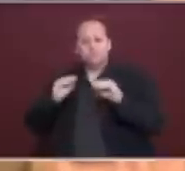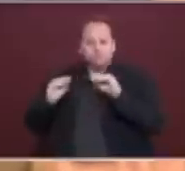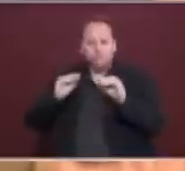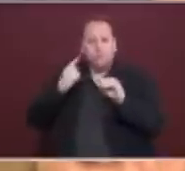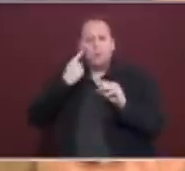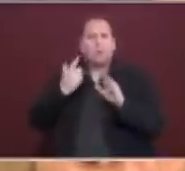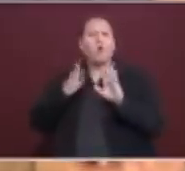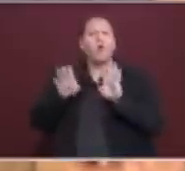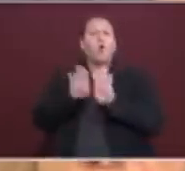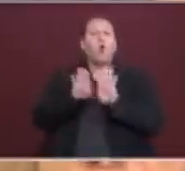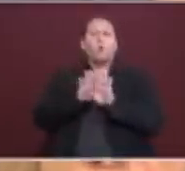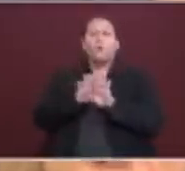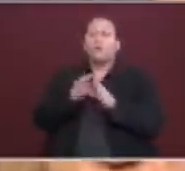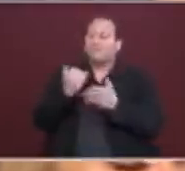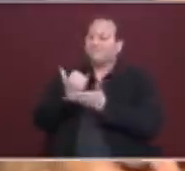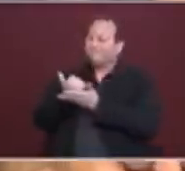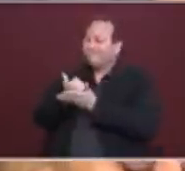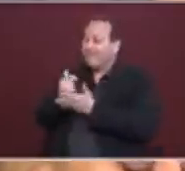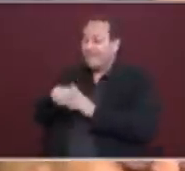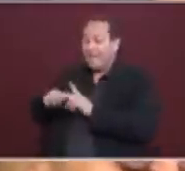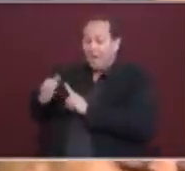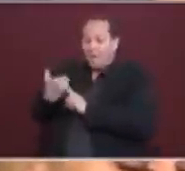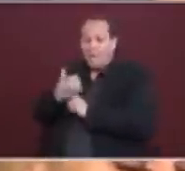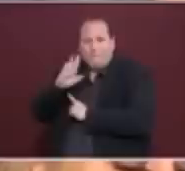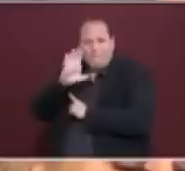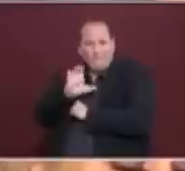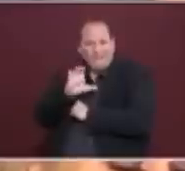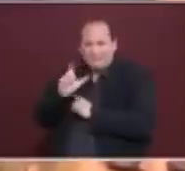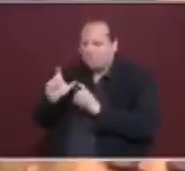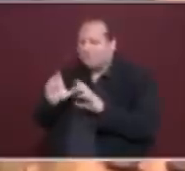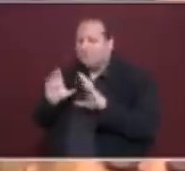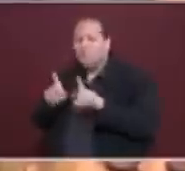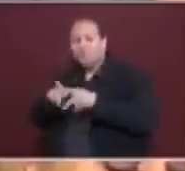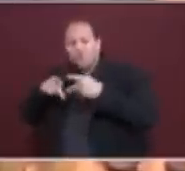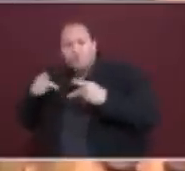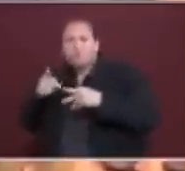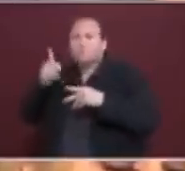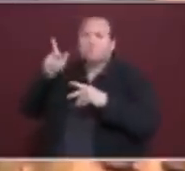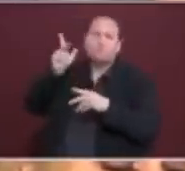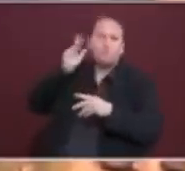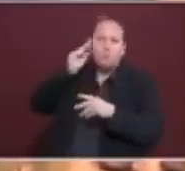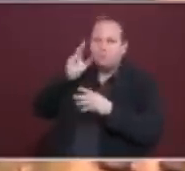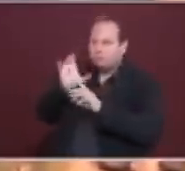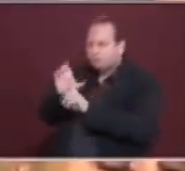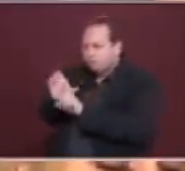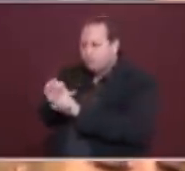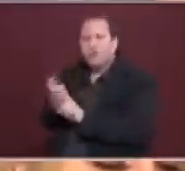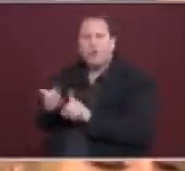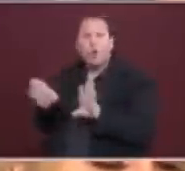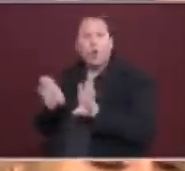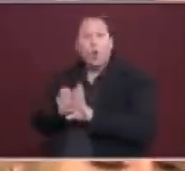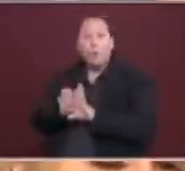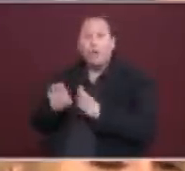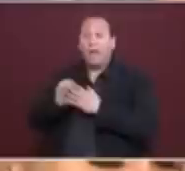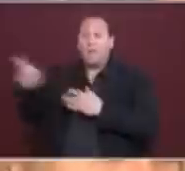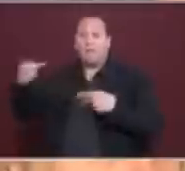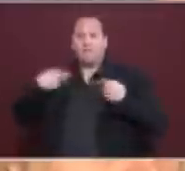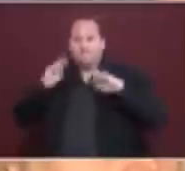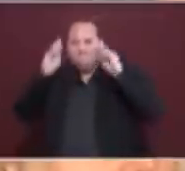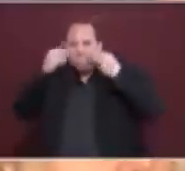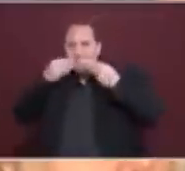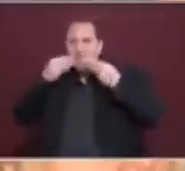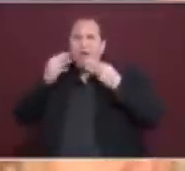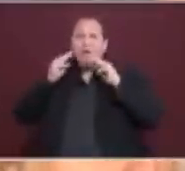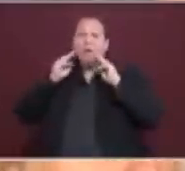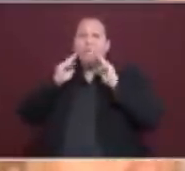de protección a periodistas aquí en baja california hemos sido testigos de cómo se protegieron voceros de narcos con este